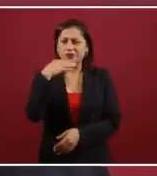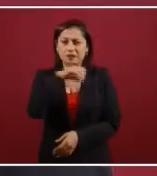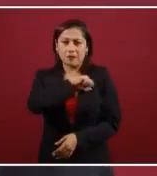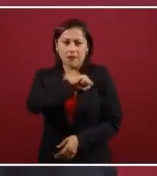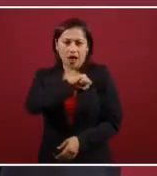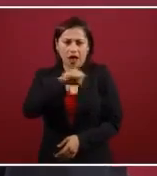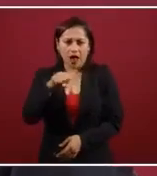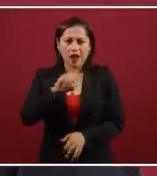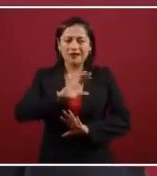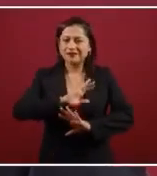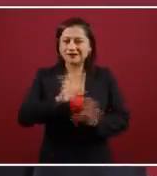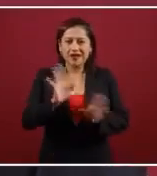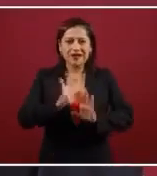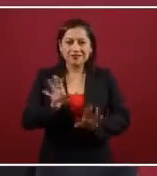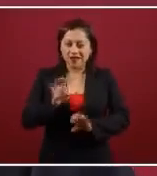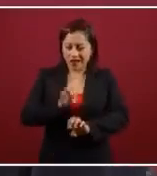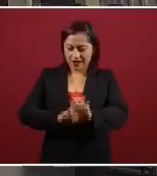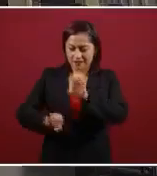imagínense